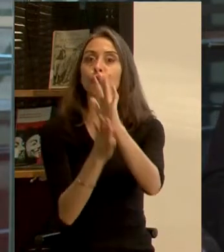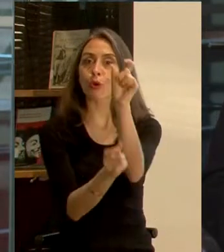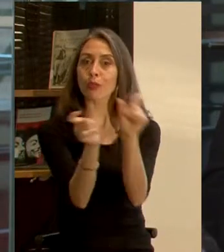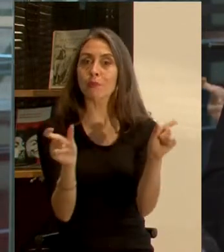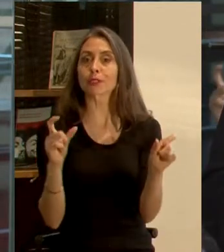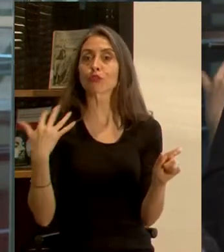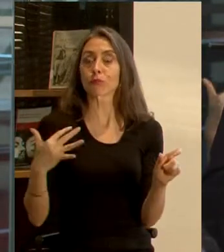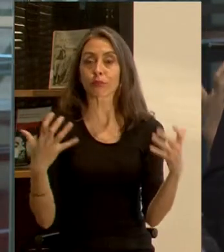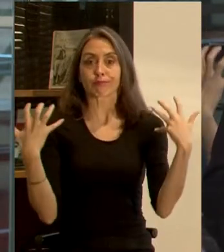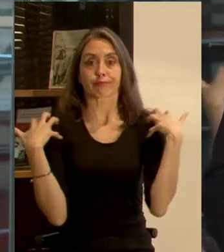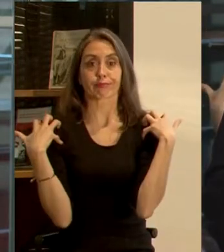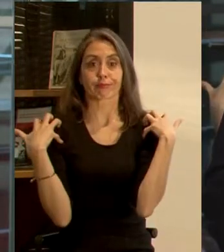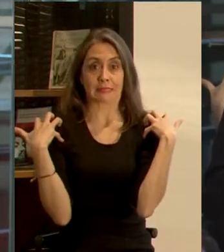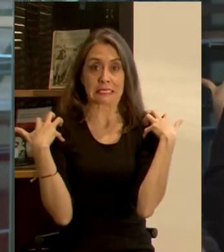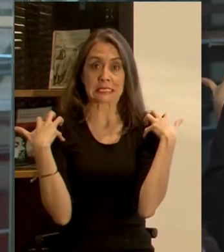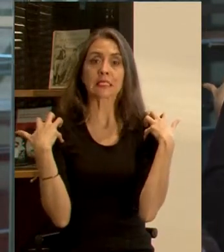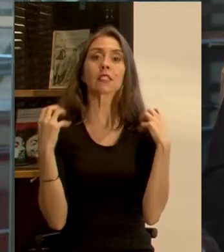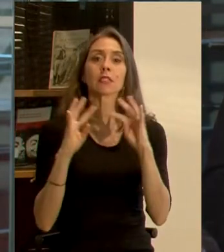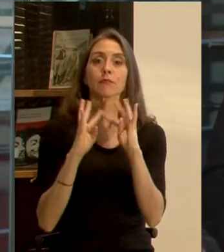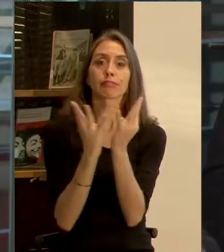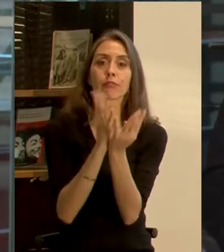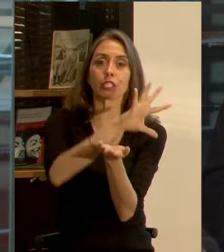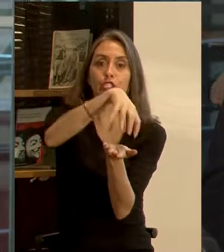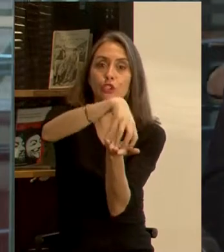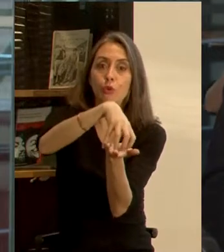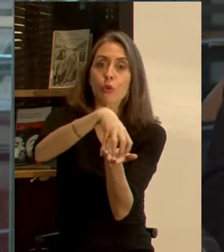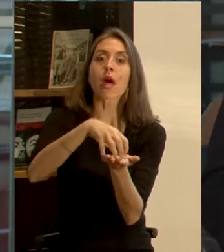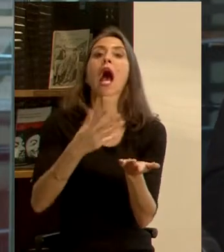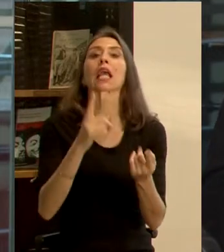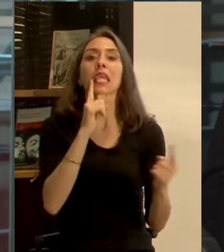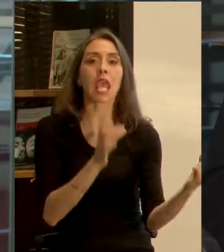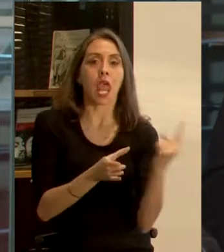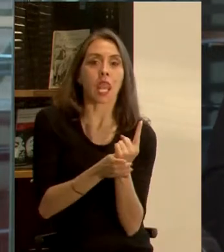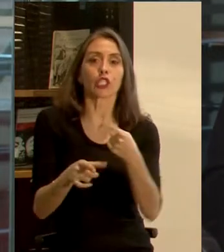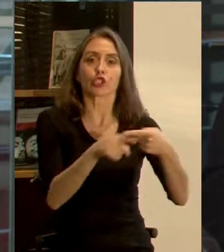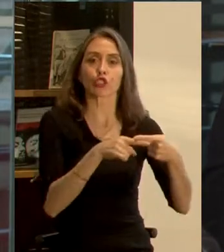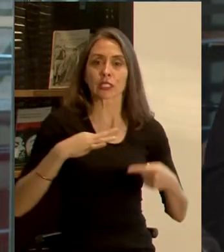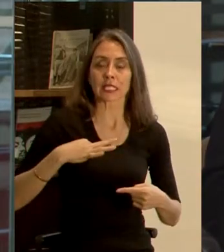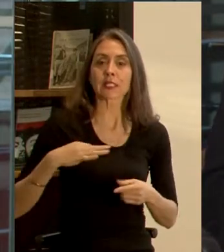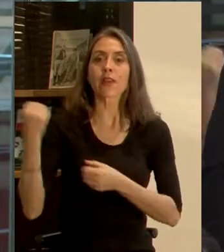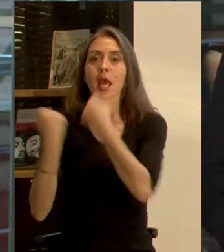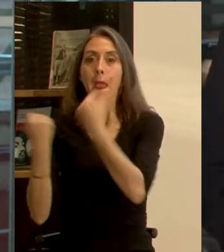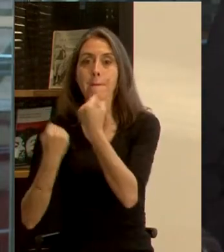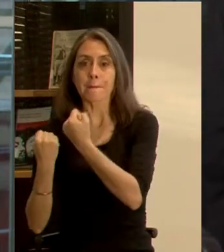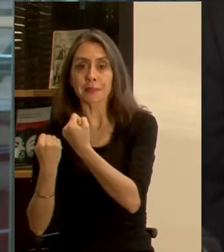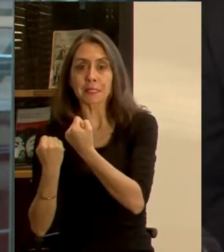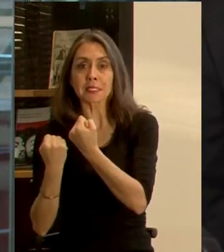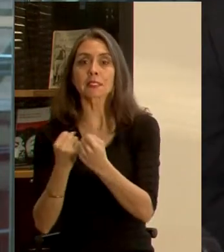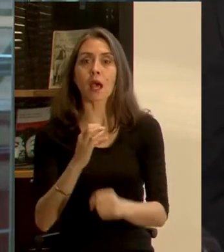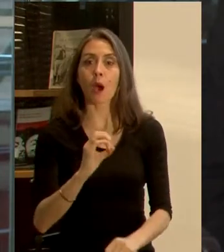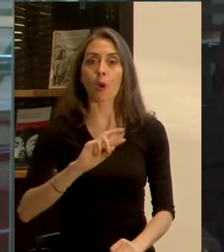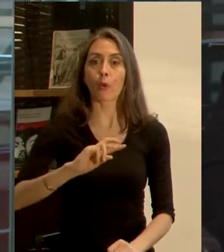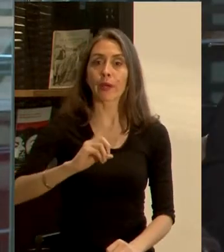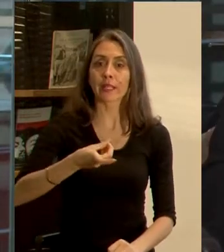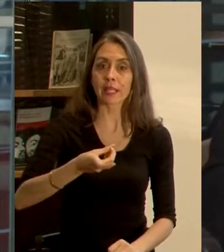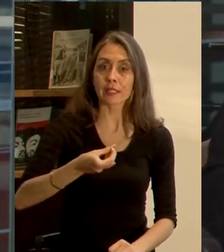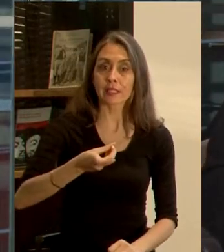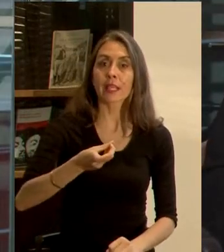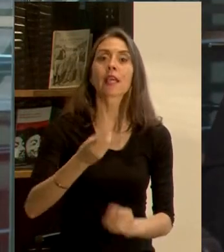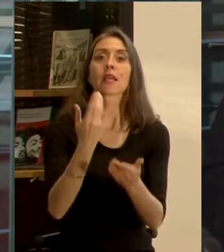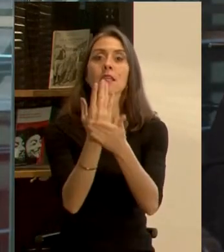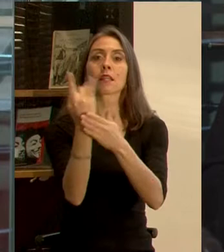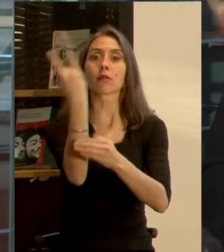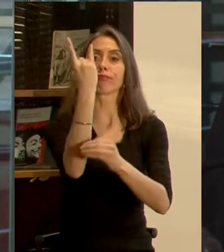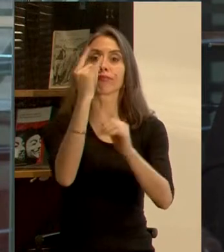actores relevantes que conforman nuestras ciudades, como son la sociedad civil, el mundo privado, las ONG y la